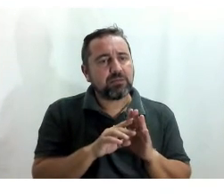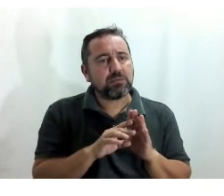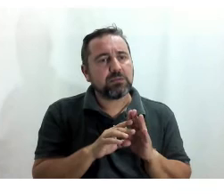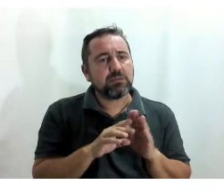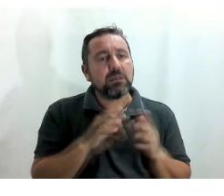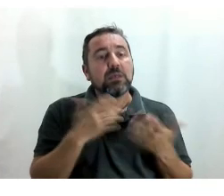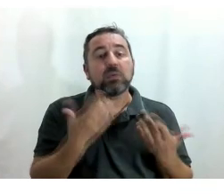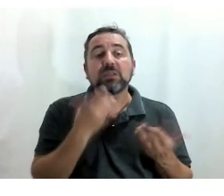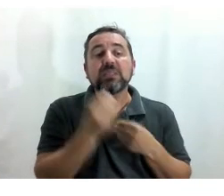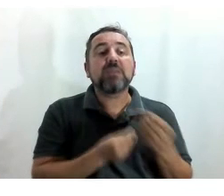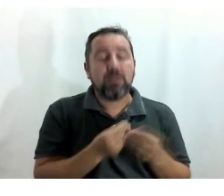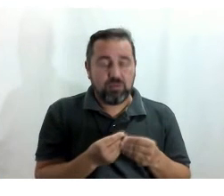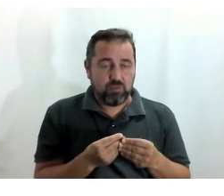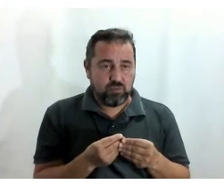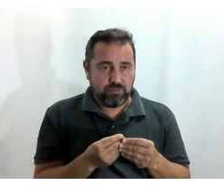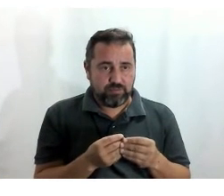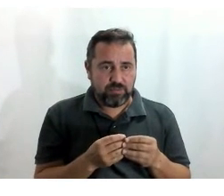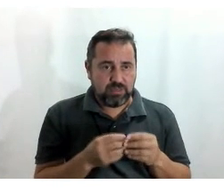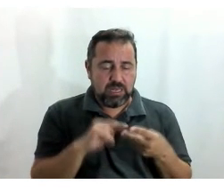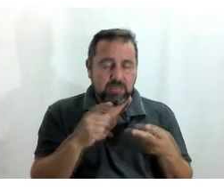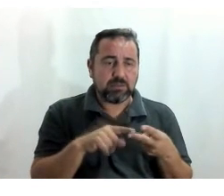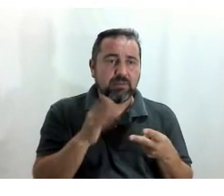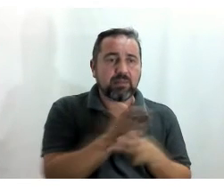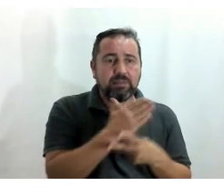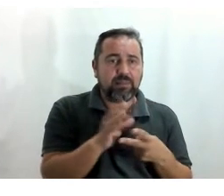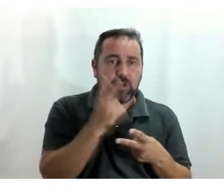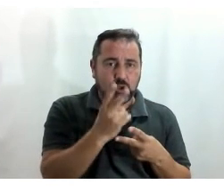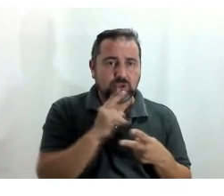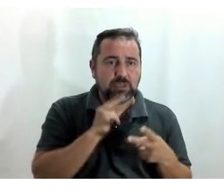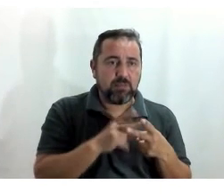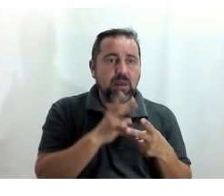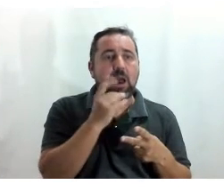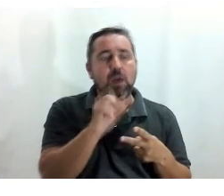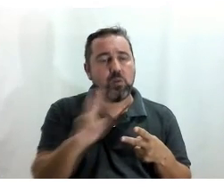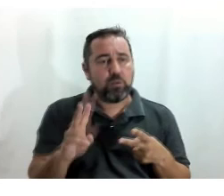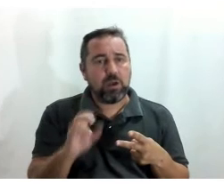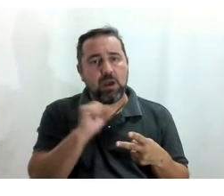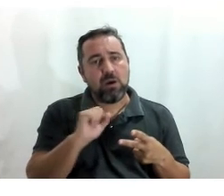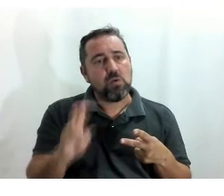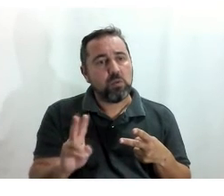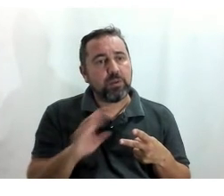fue dividir el gen en dos adenovirus y con ellos infectar